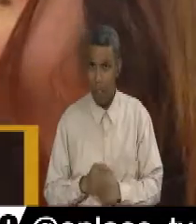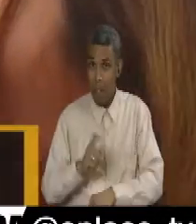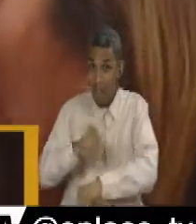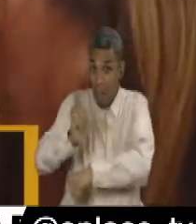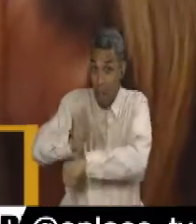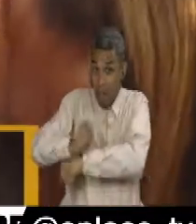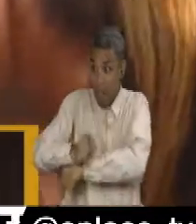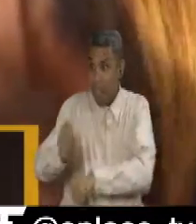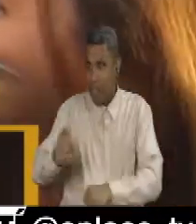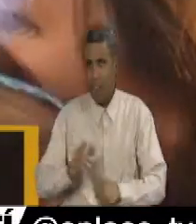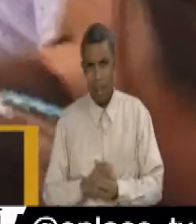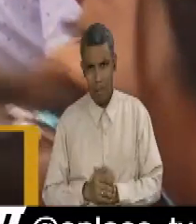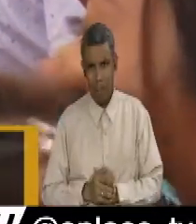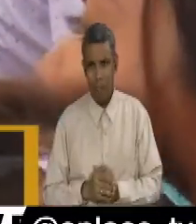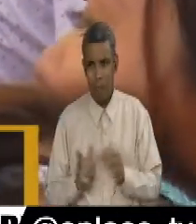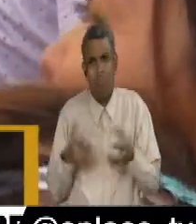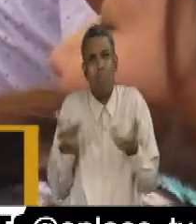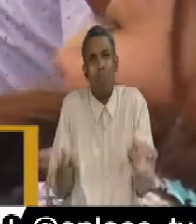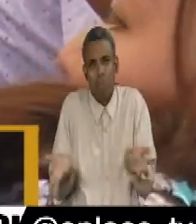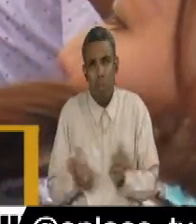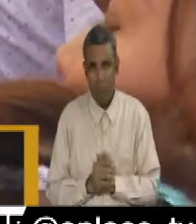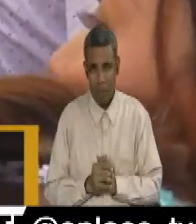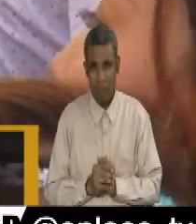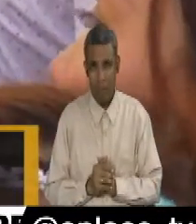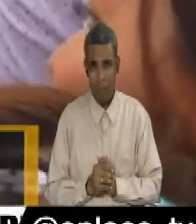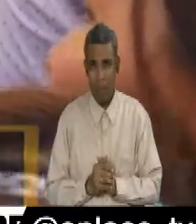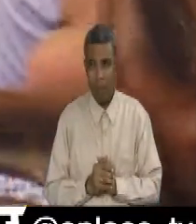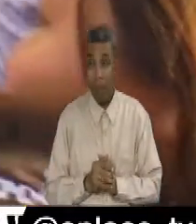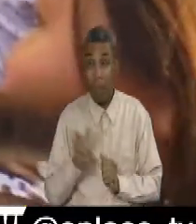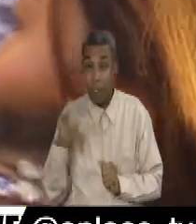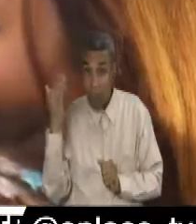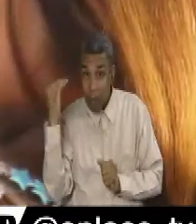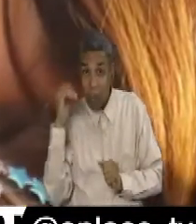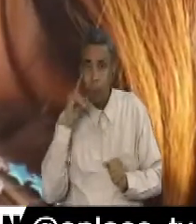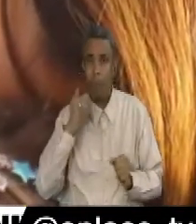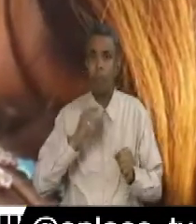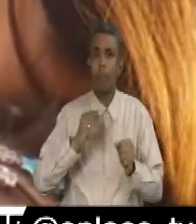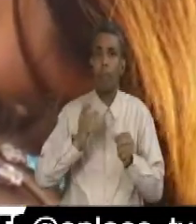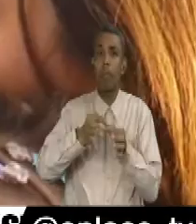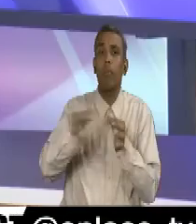por la Procuraduría en primera y segunda instancia porque desapareció un joven en la ciudad de Armenia.